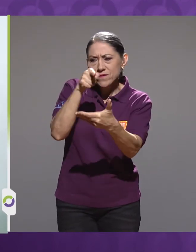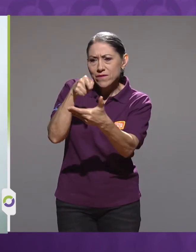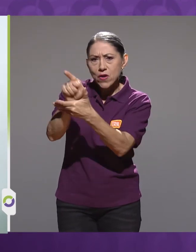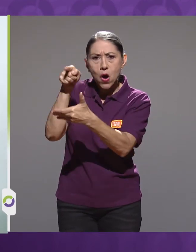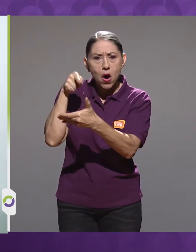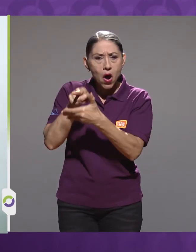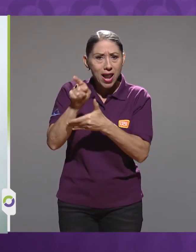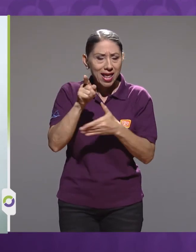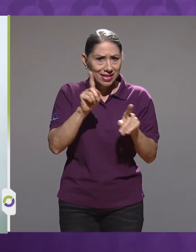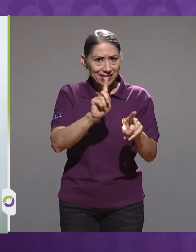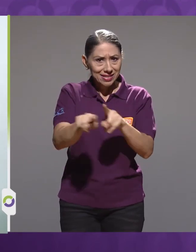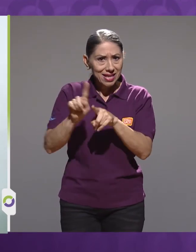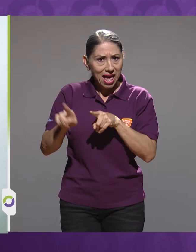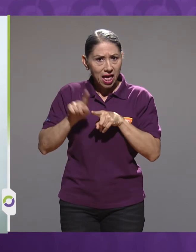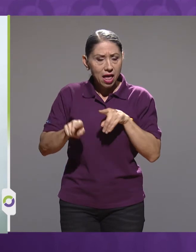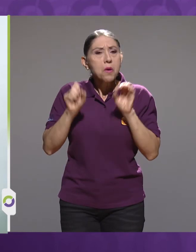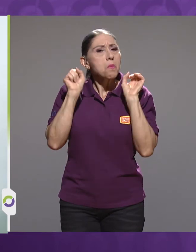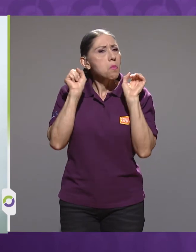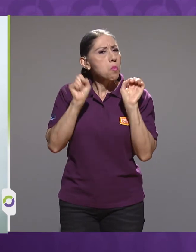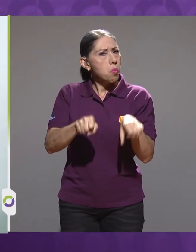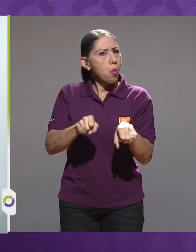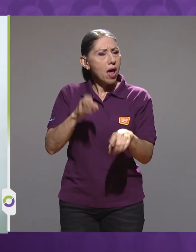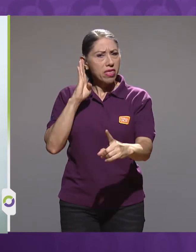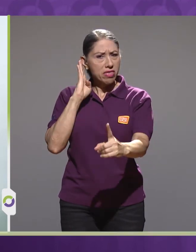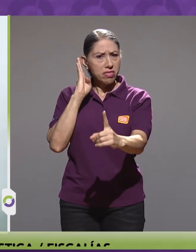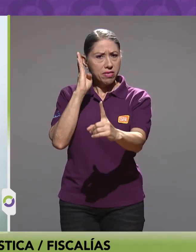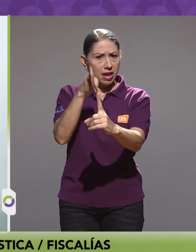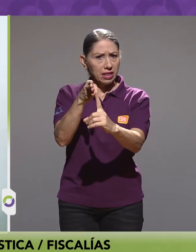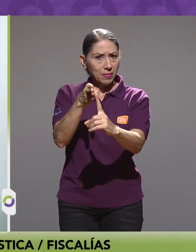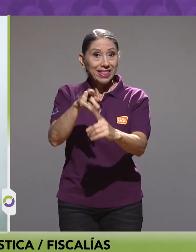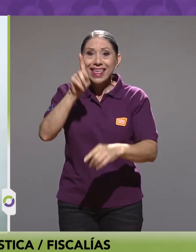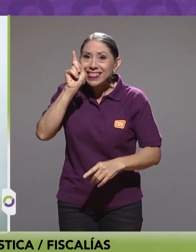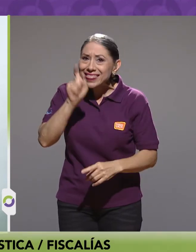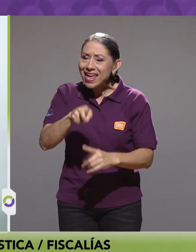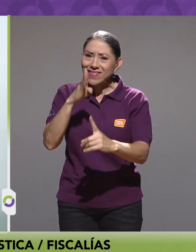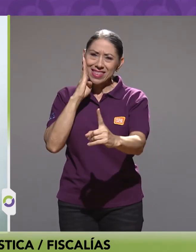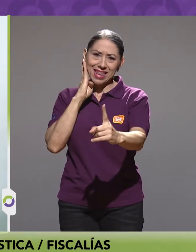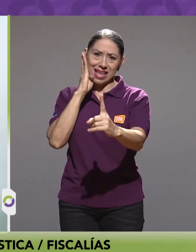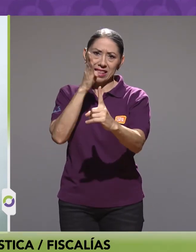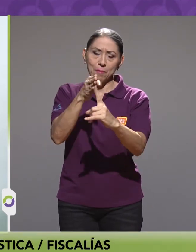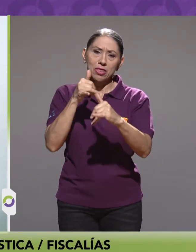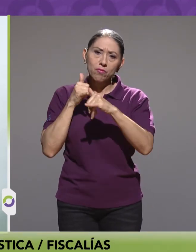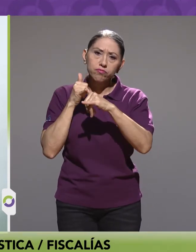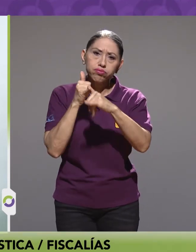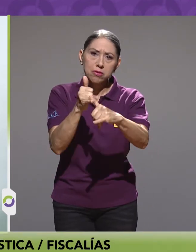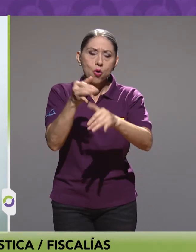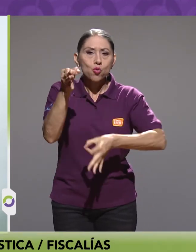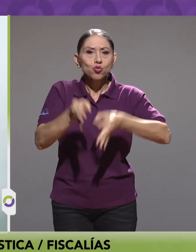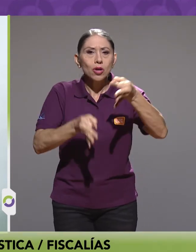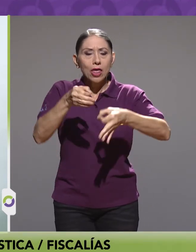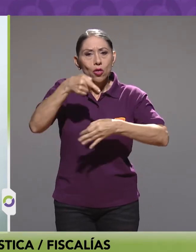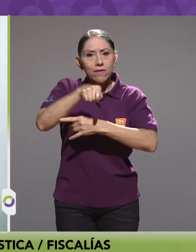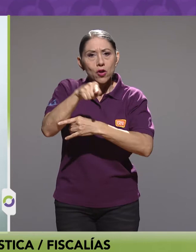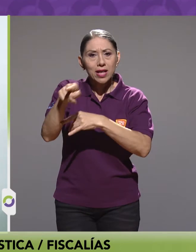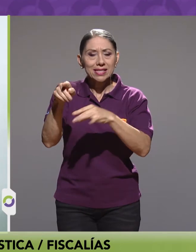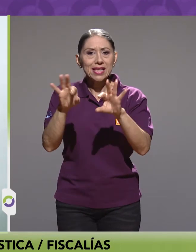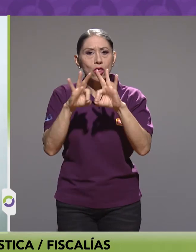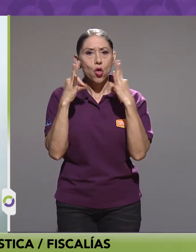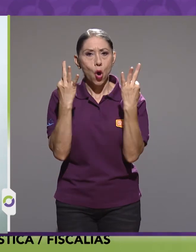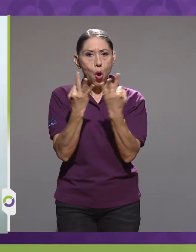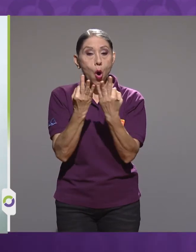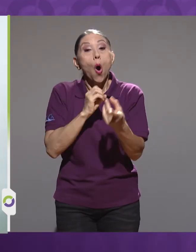cualquiera de sus manifestaciones, se puede acudir directamente o se debe acudir directamente a los juzgados de violencia doméstica o a